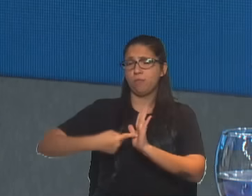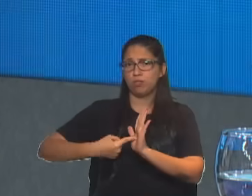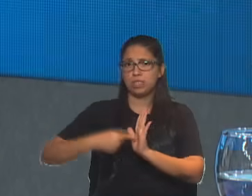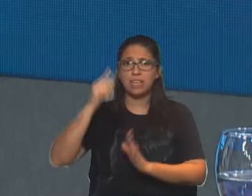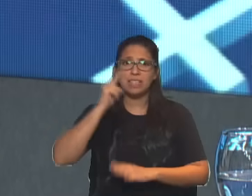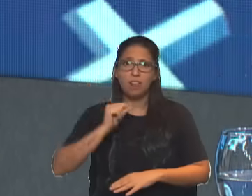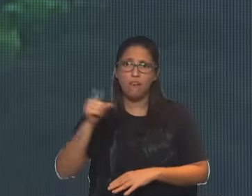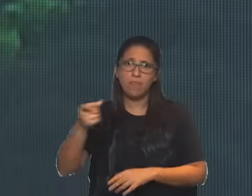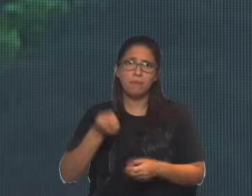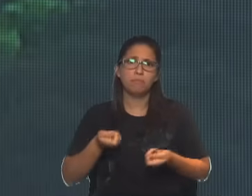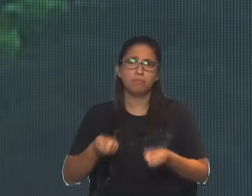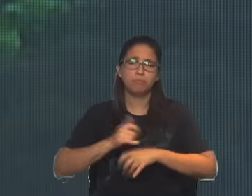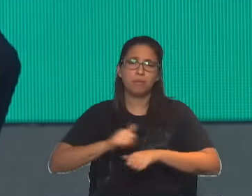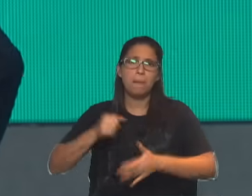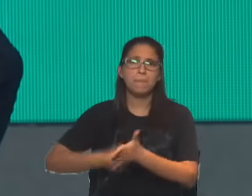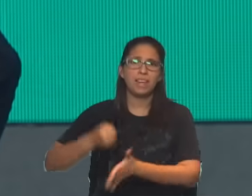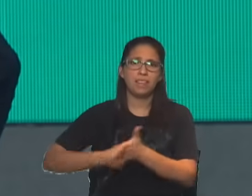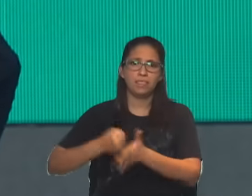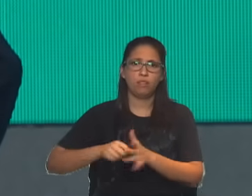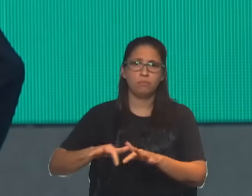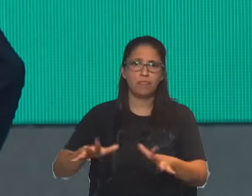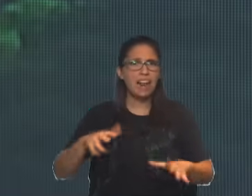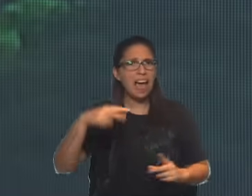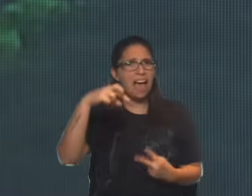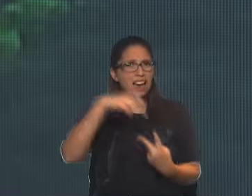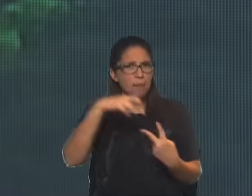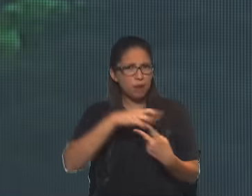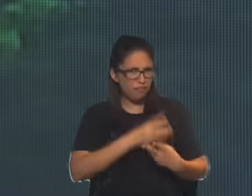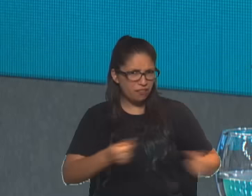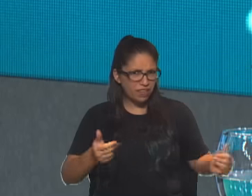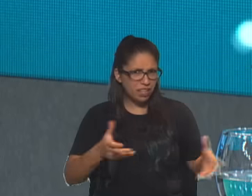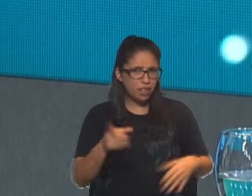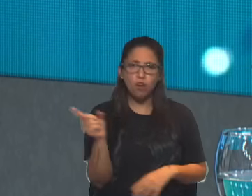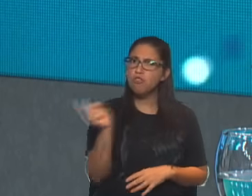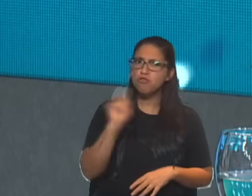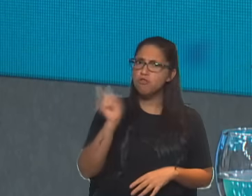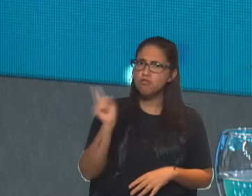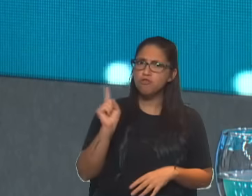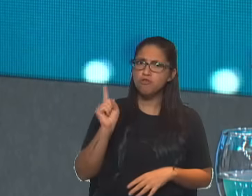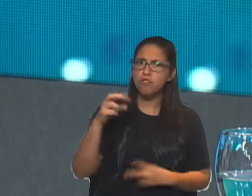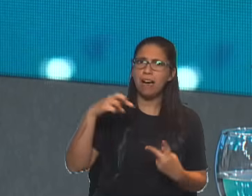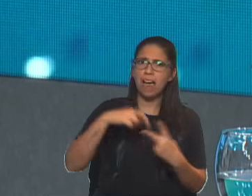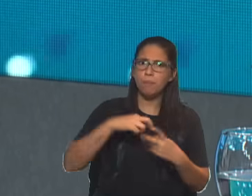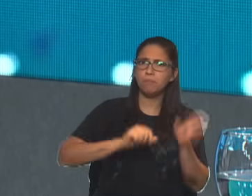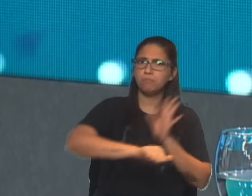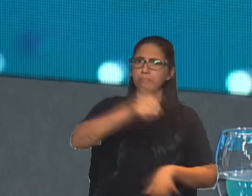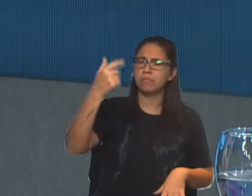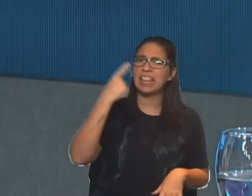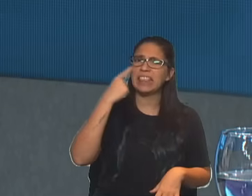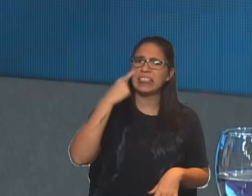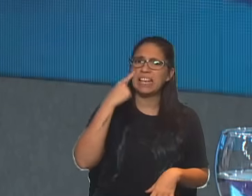la provincia de Buenos Aires. La Cámpora se terminó, sí. No, la Cámpora ganó un montón de intendencias.